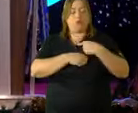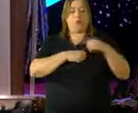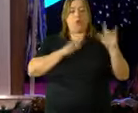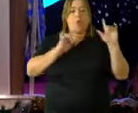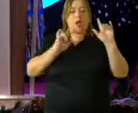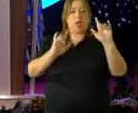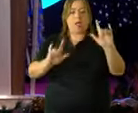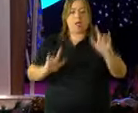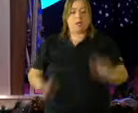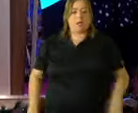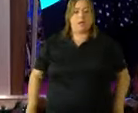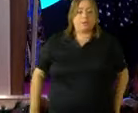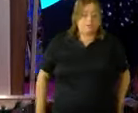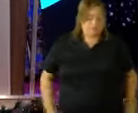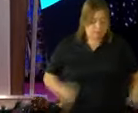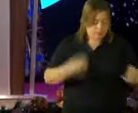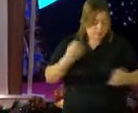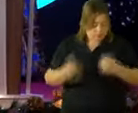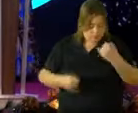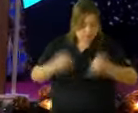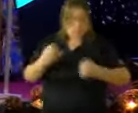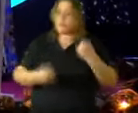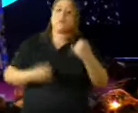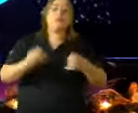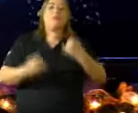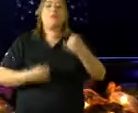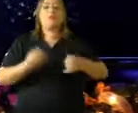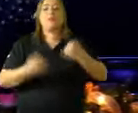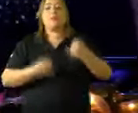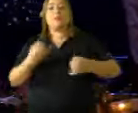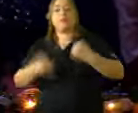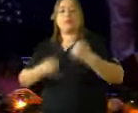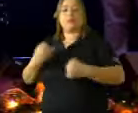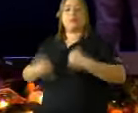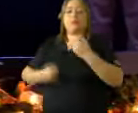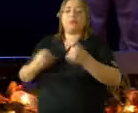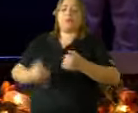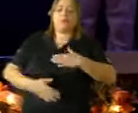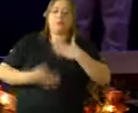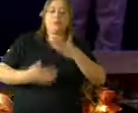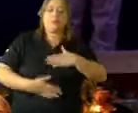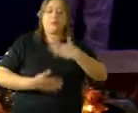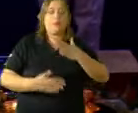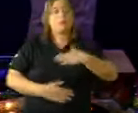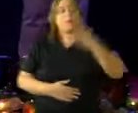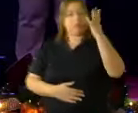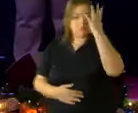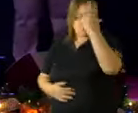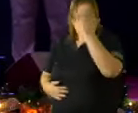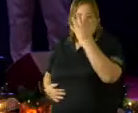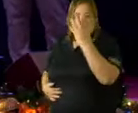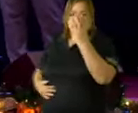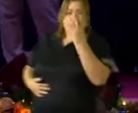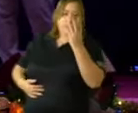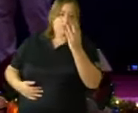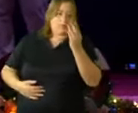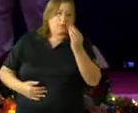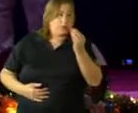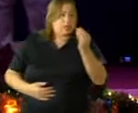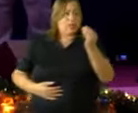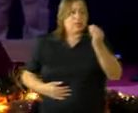Yo siento gozo, gozo, gozo, gozo. Es tan hermoso que mi alma